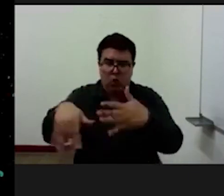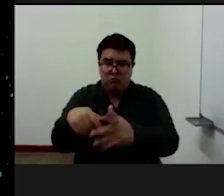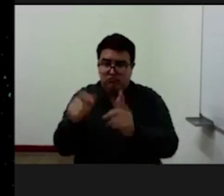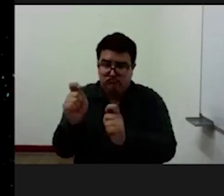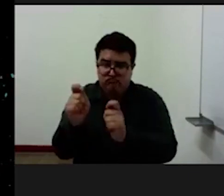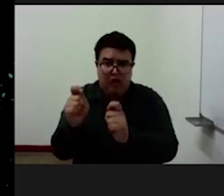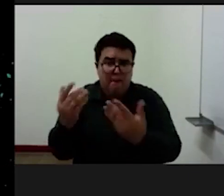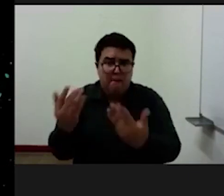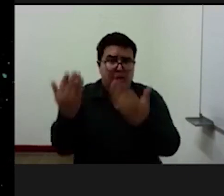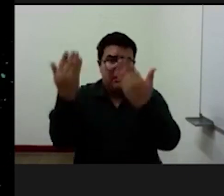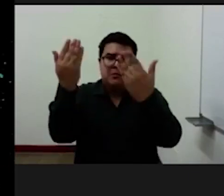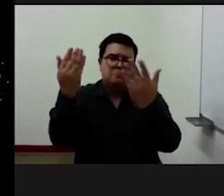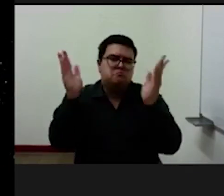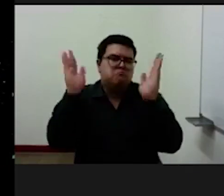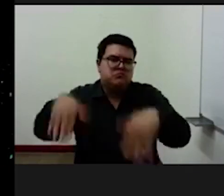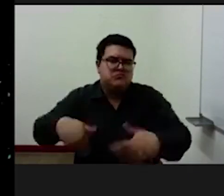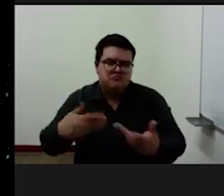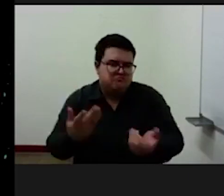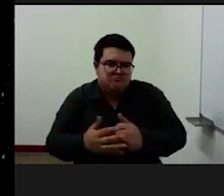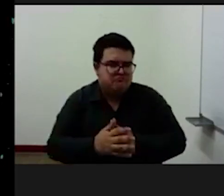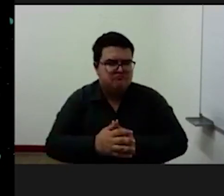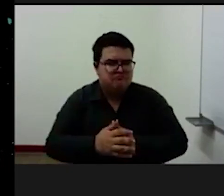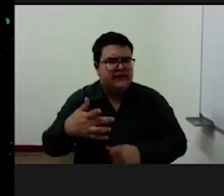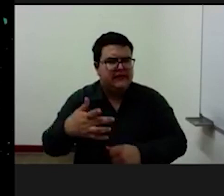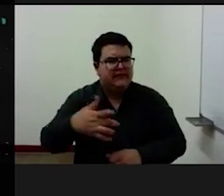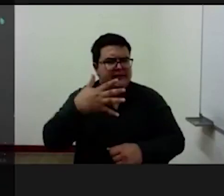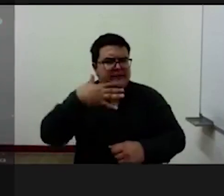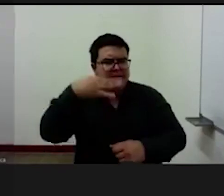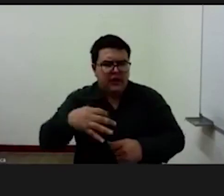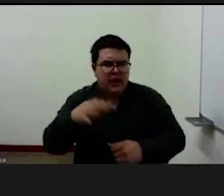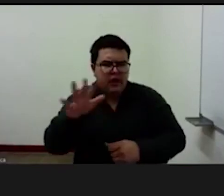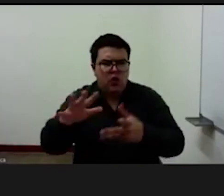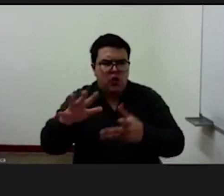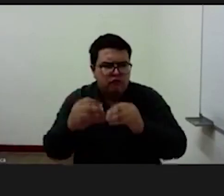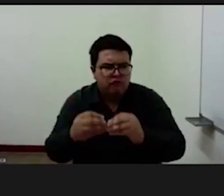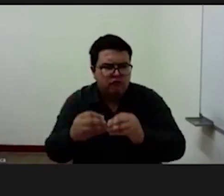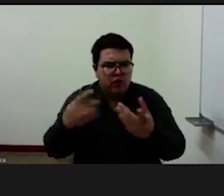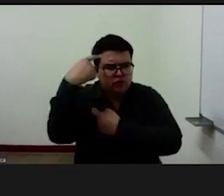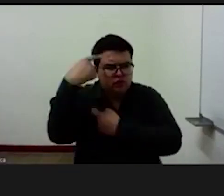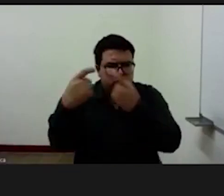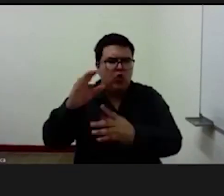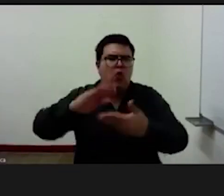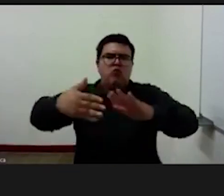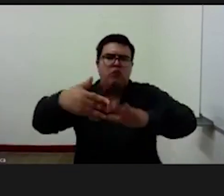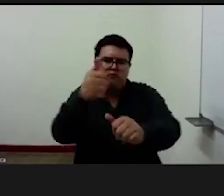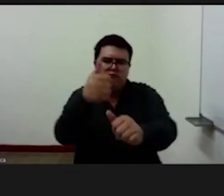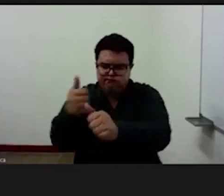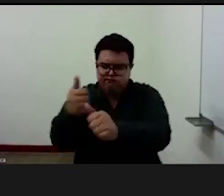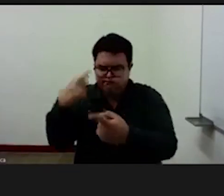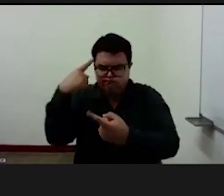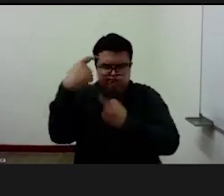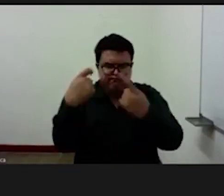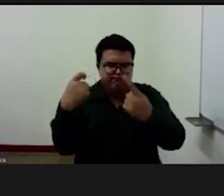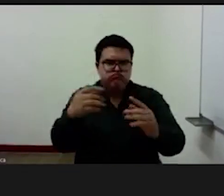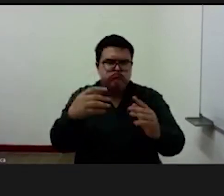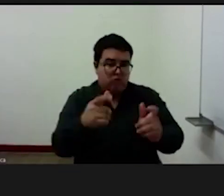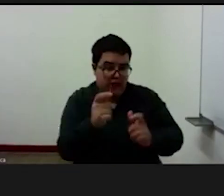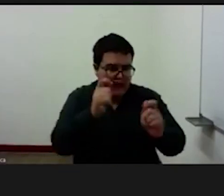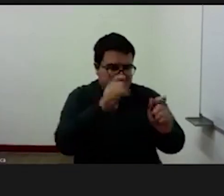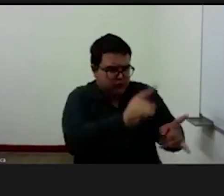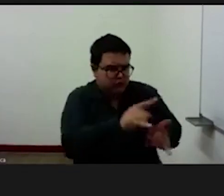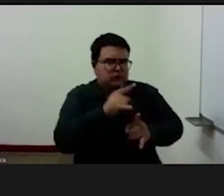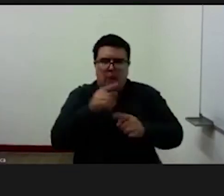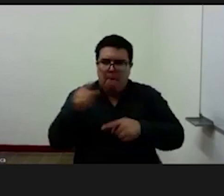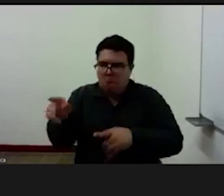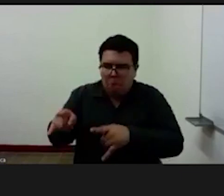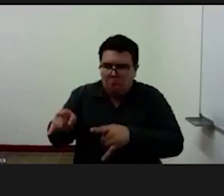valor y simbología que hay alrededor dentro del tejido para cada comunidad, ¿verdad? Entonces, esta